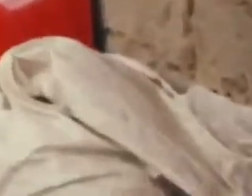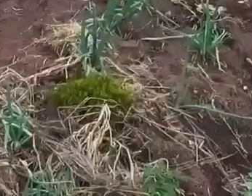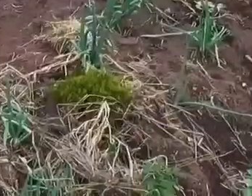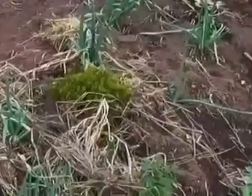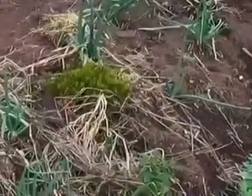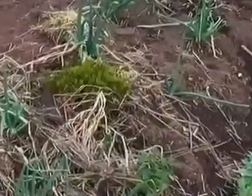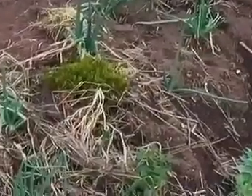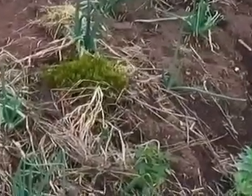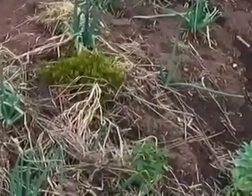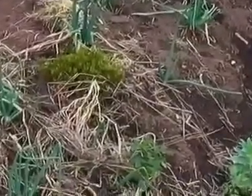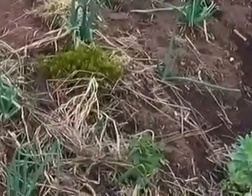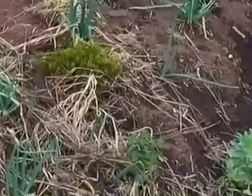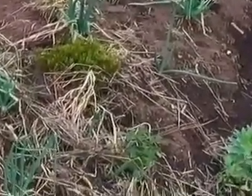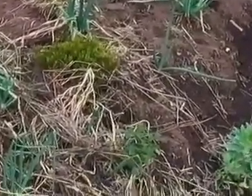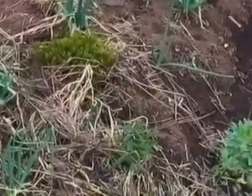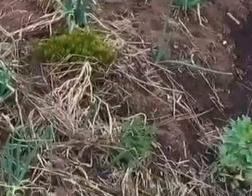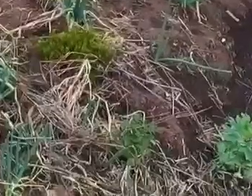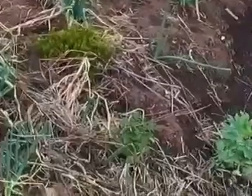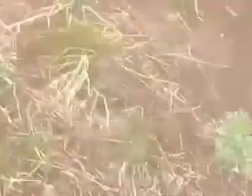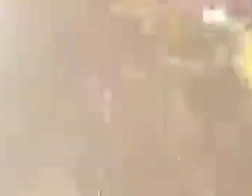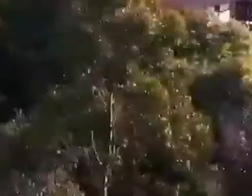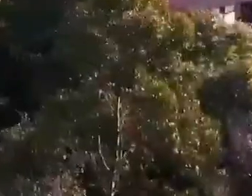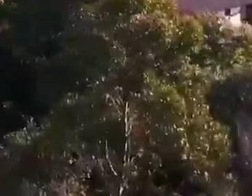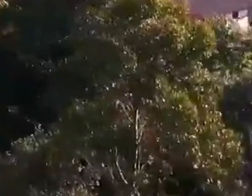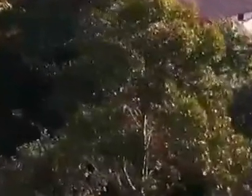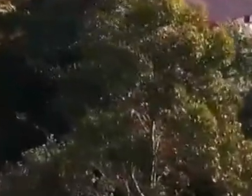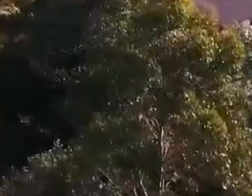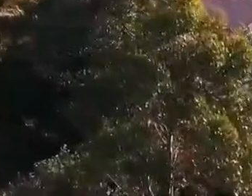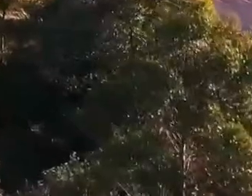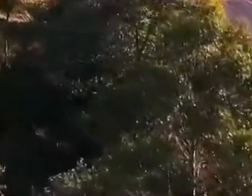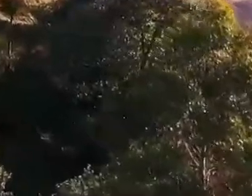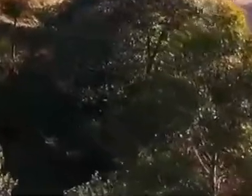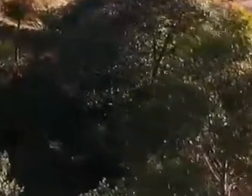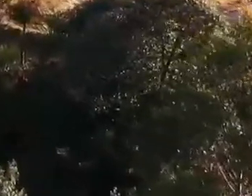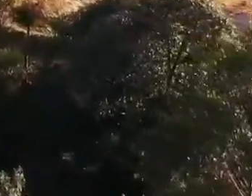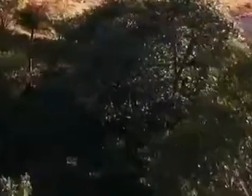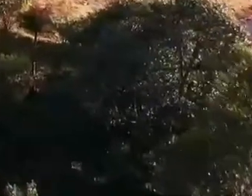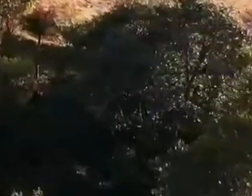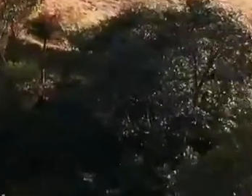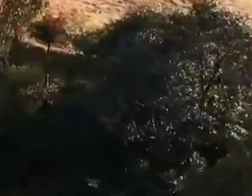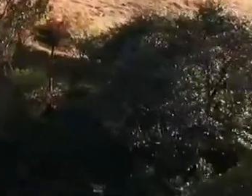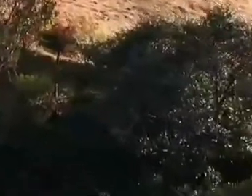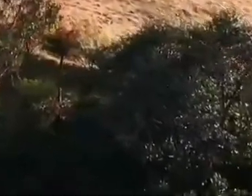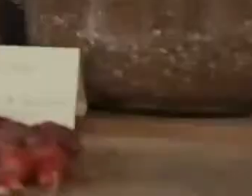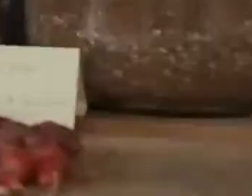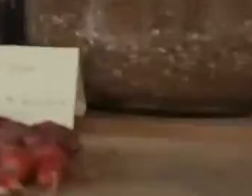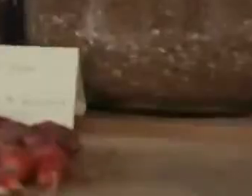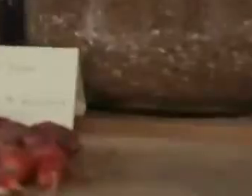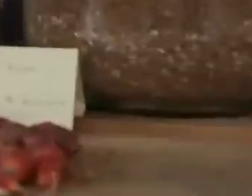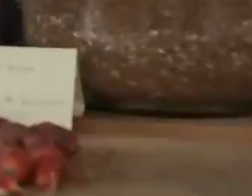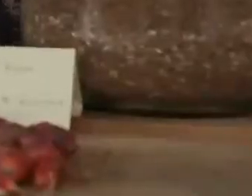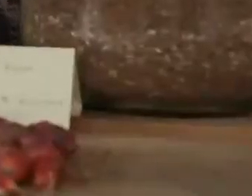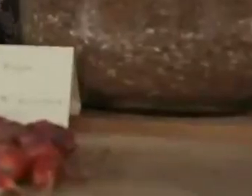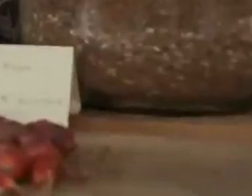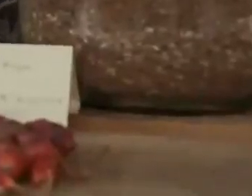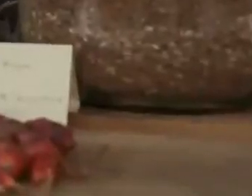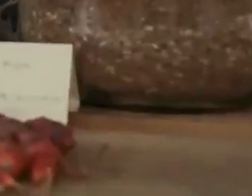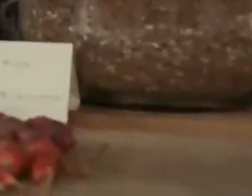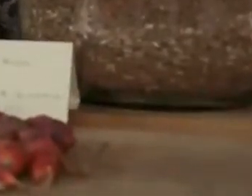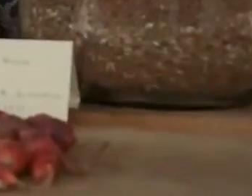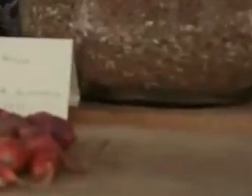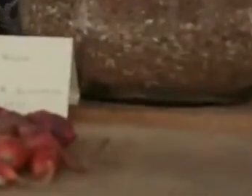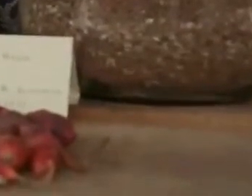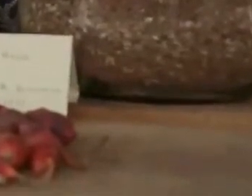resistencia que nos muestra desde las montañas de la Cordillera Central, en el departamento del Cauca, un ejemplo encomiable de lo